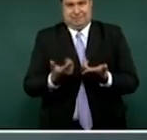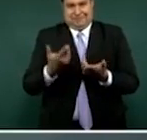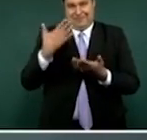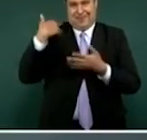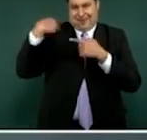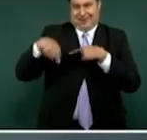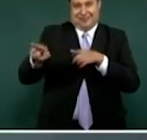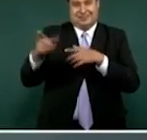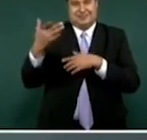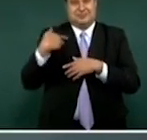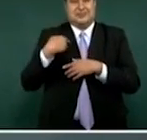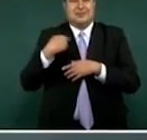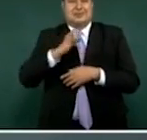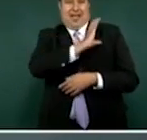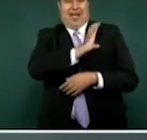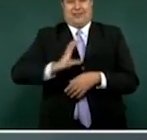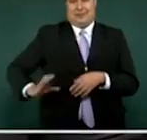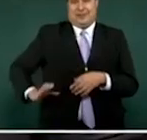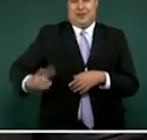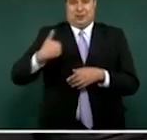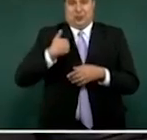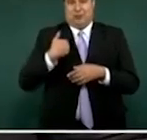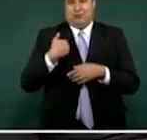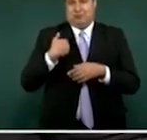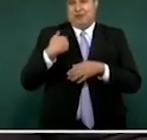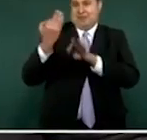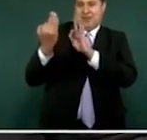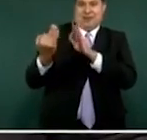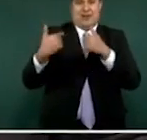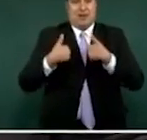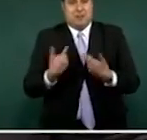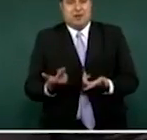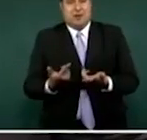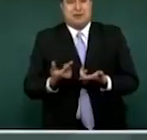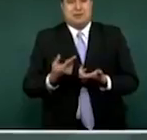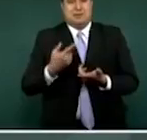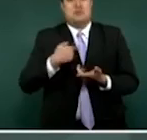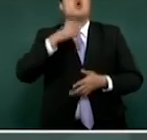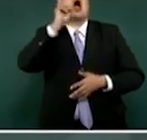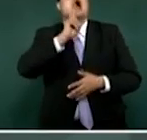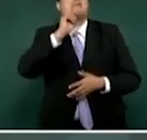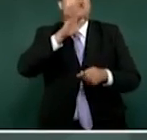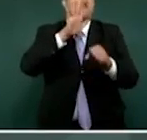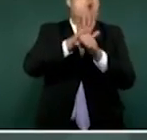rivales o adversarios como candidatos para que yo me definiera.